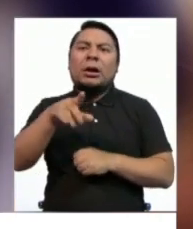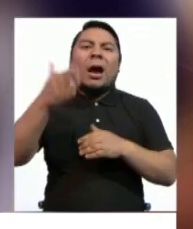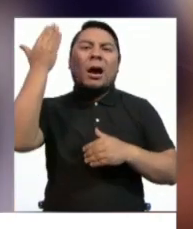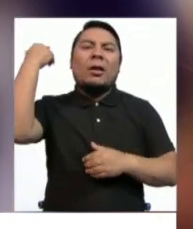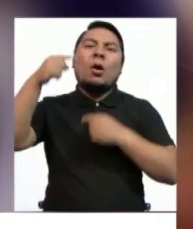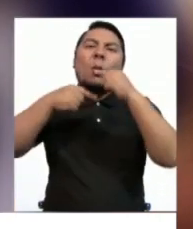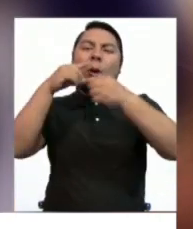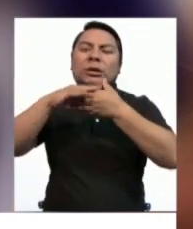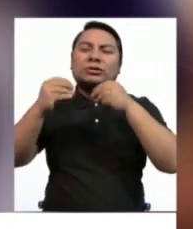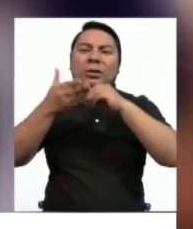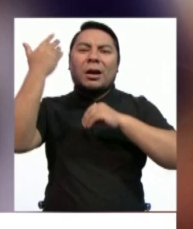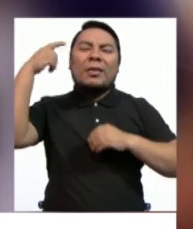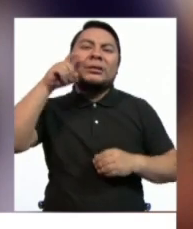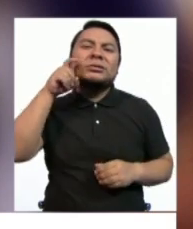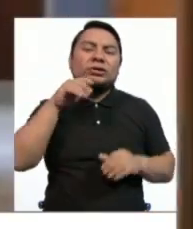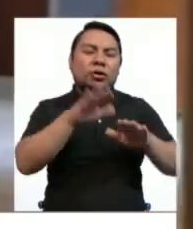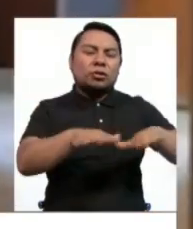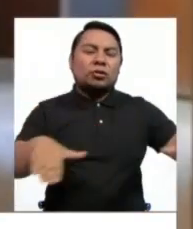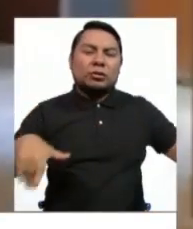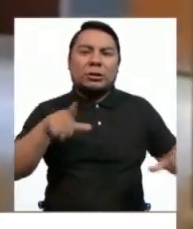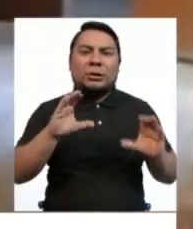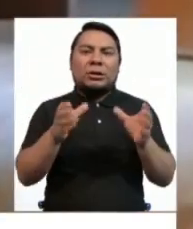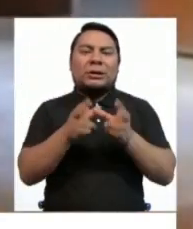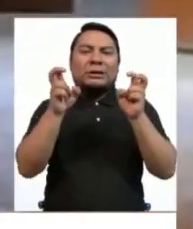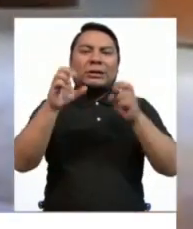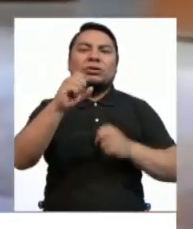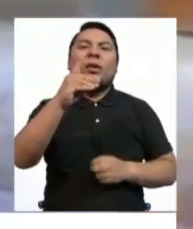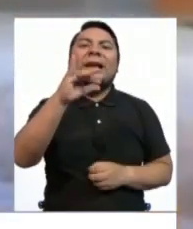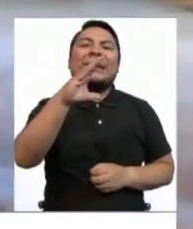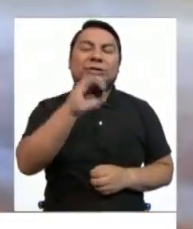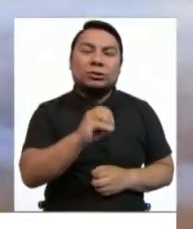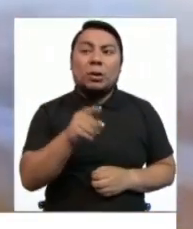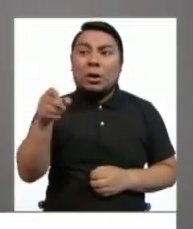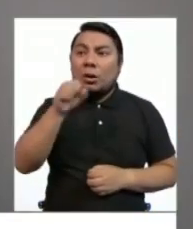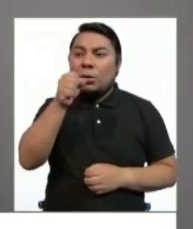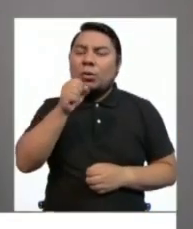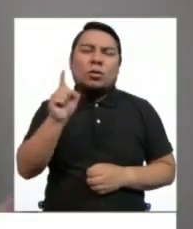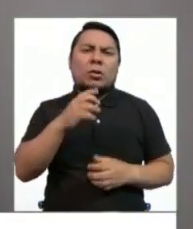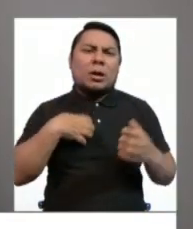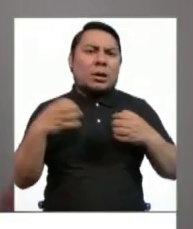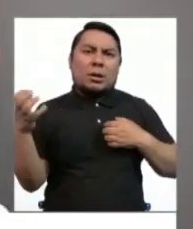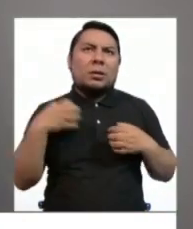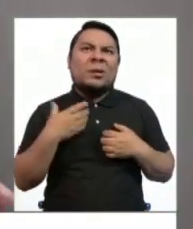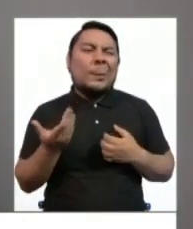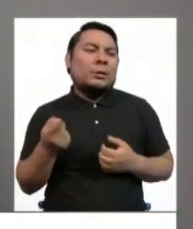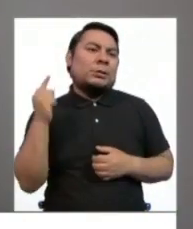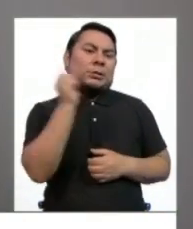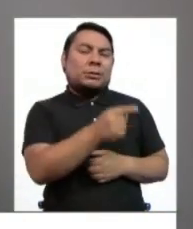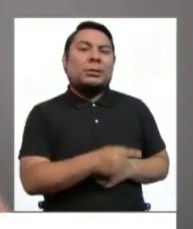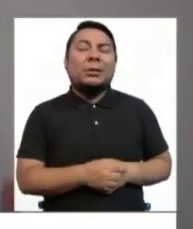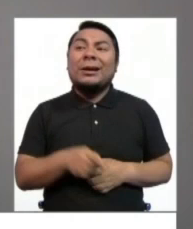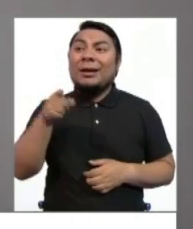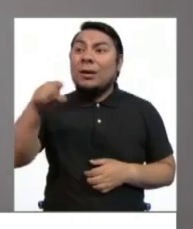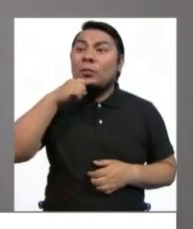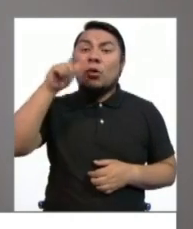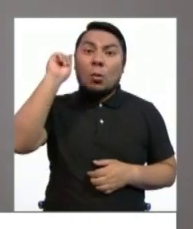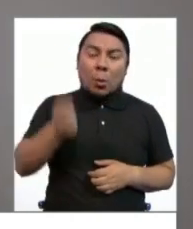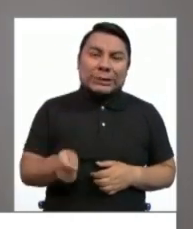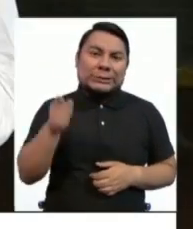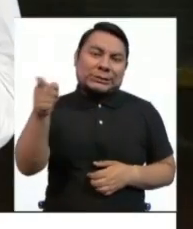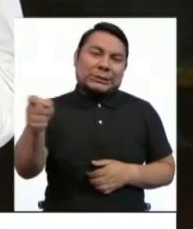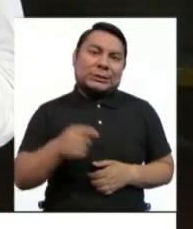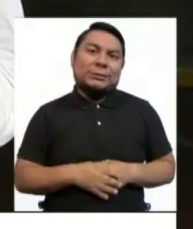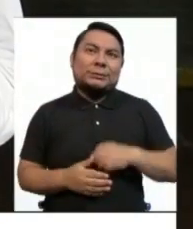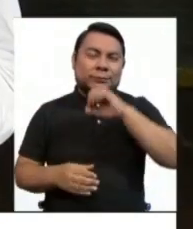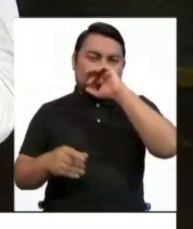del sodalicio. Tras el fallo, el periodista anunció su apelación. Básicamente, esta jueza, por un lado,